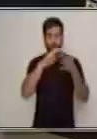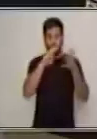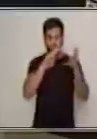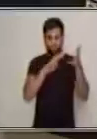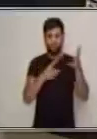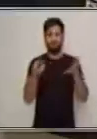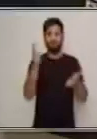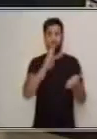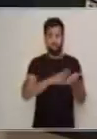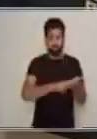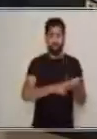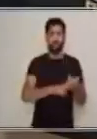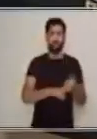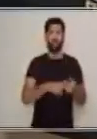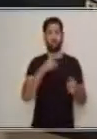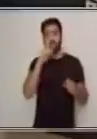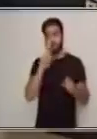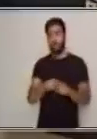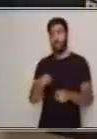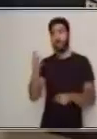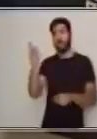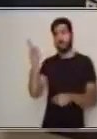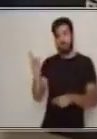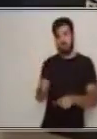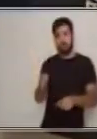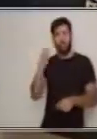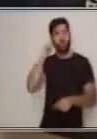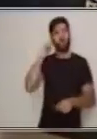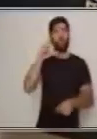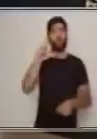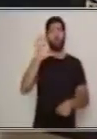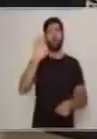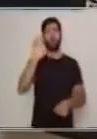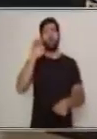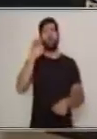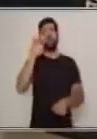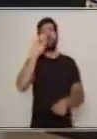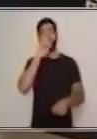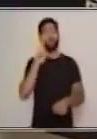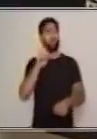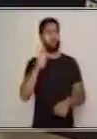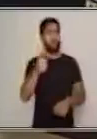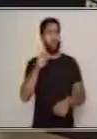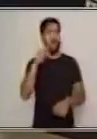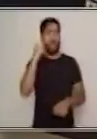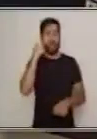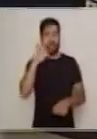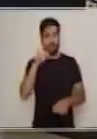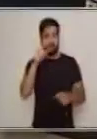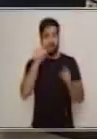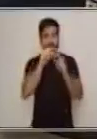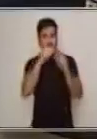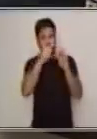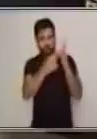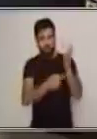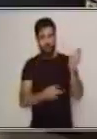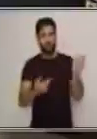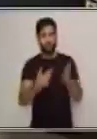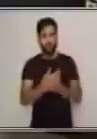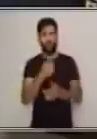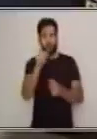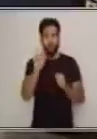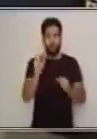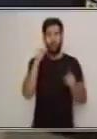destrezas y también el glosario. Ya que no tienen significados, puedes buscar el significado en tu casa en un